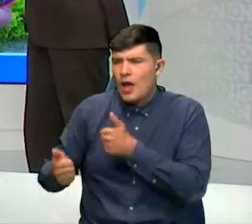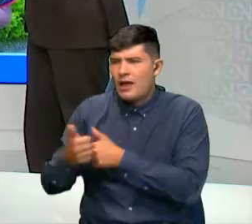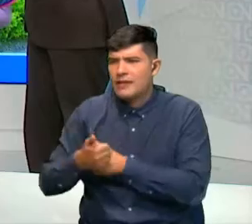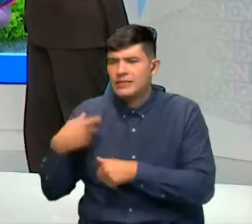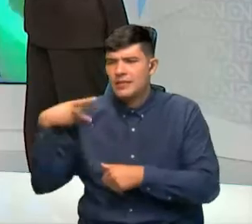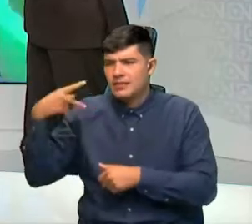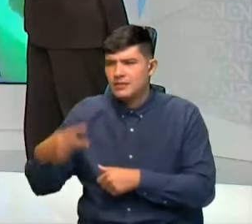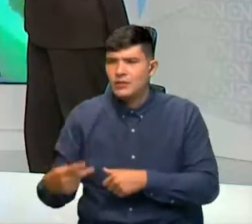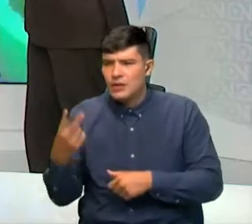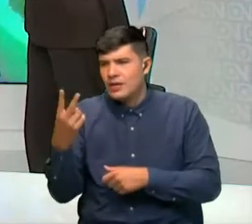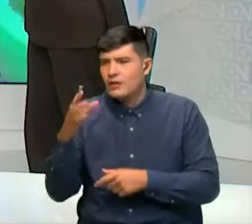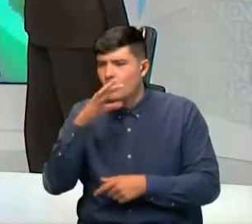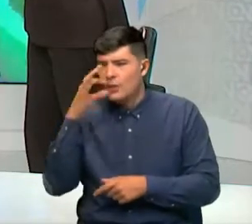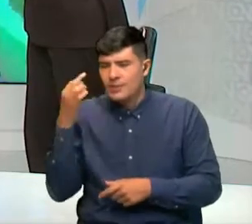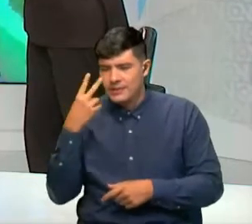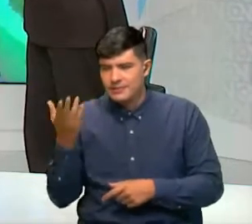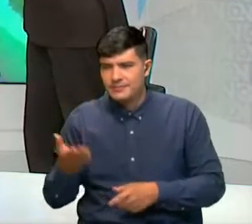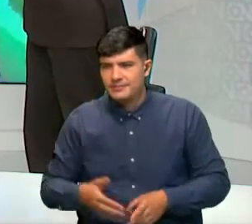adelante